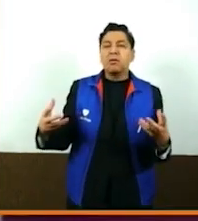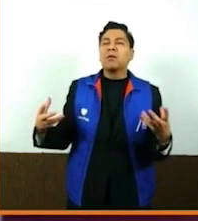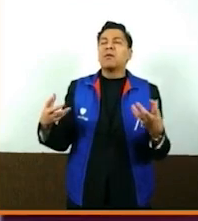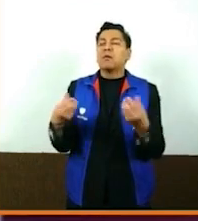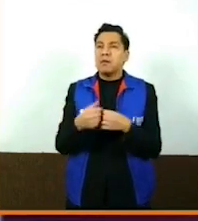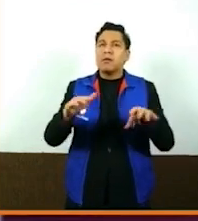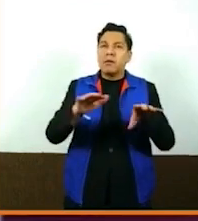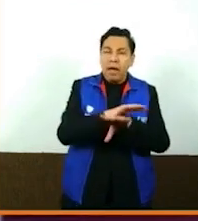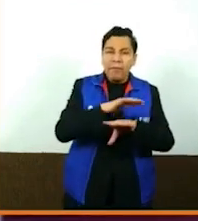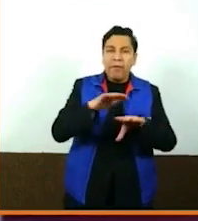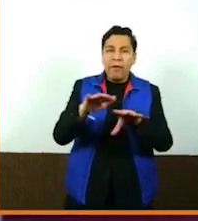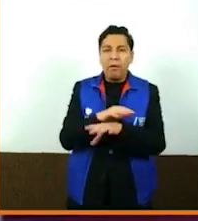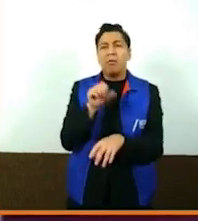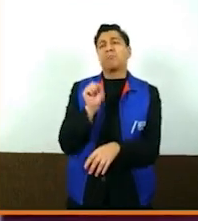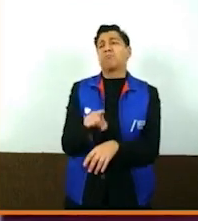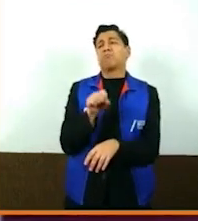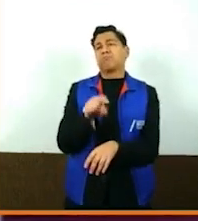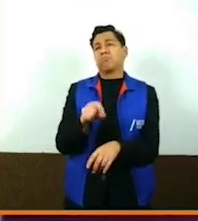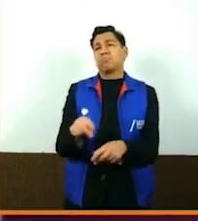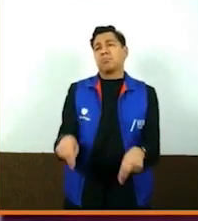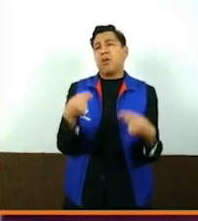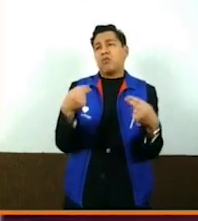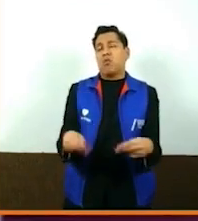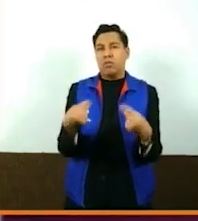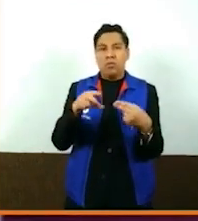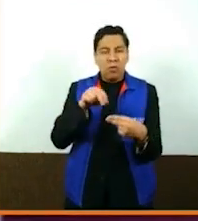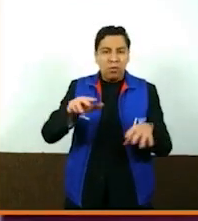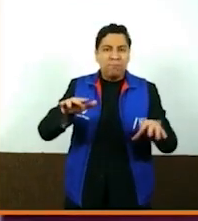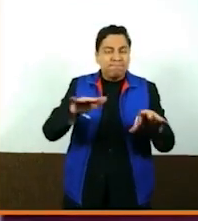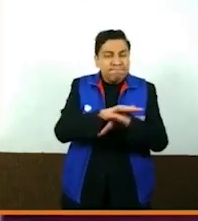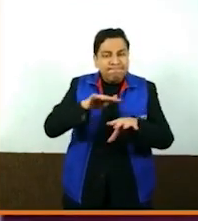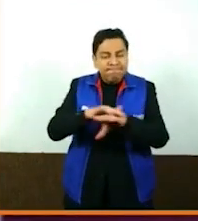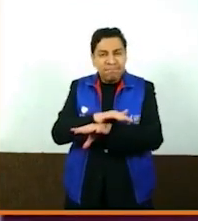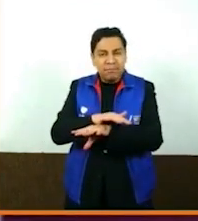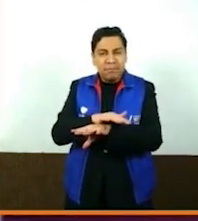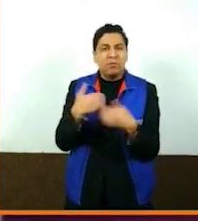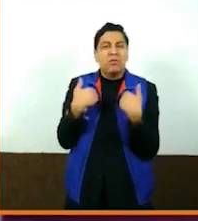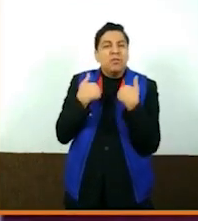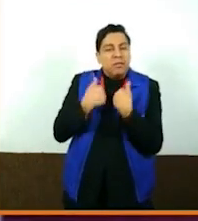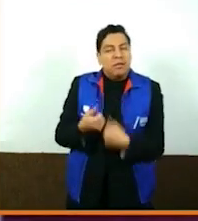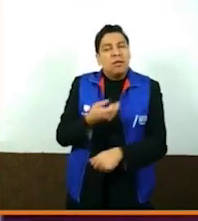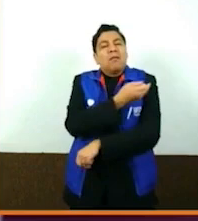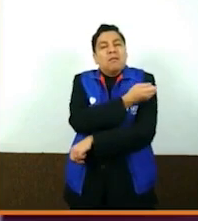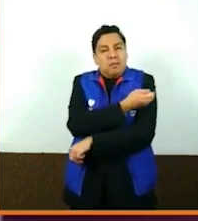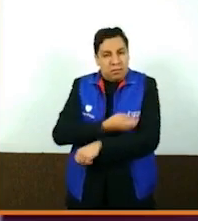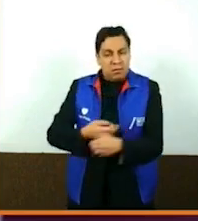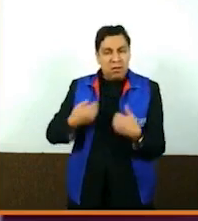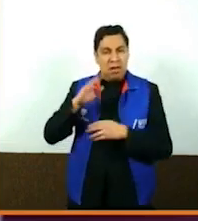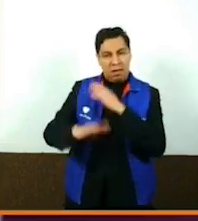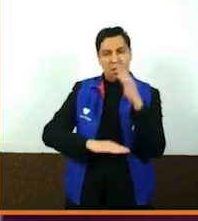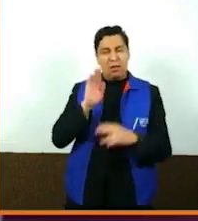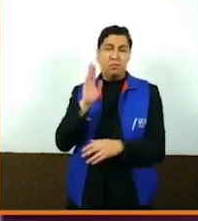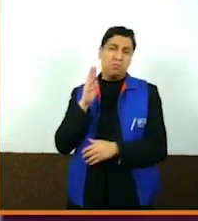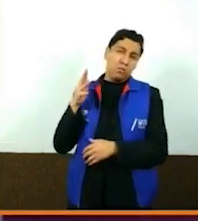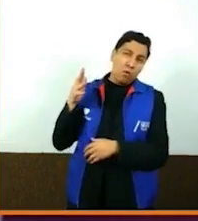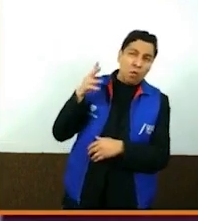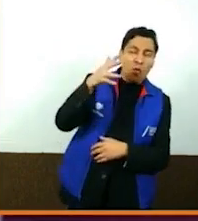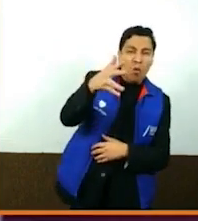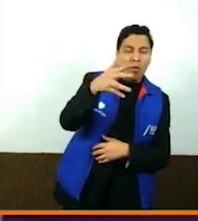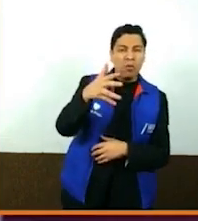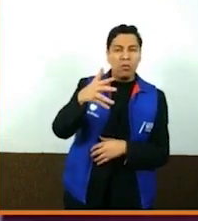la responsabilidad social en nuestro ADN corporativo. Hemos comprendido que el éxito a largo plazo está